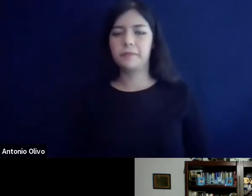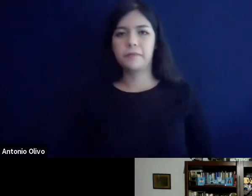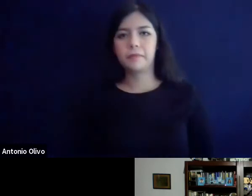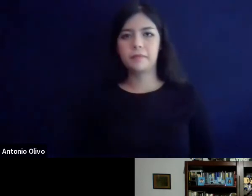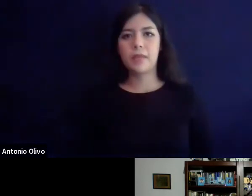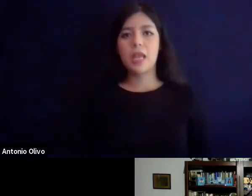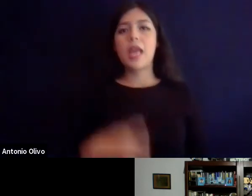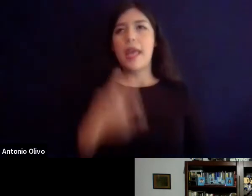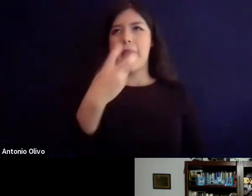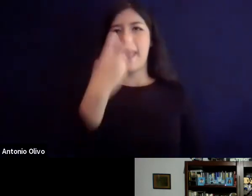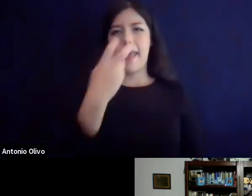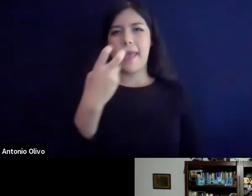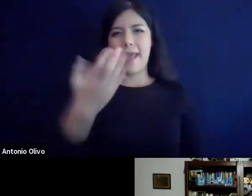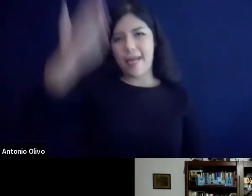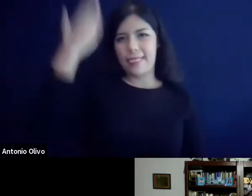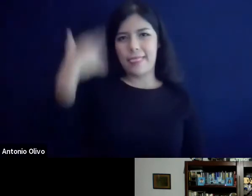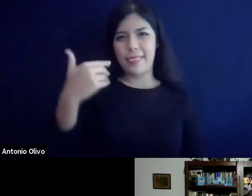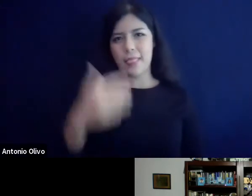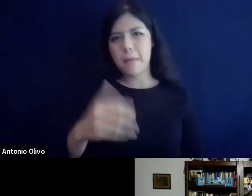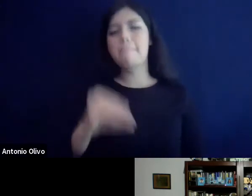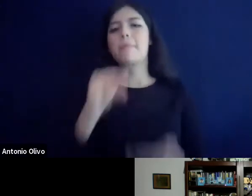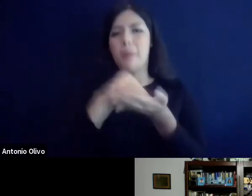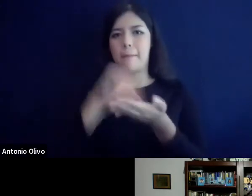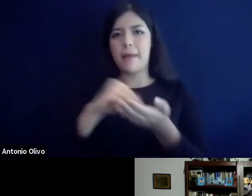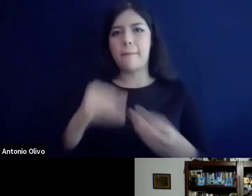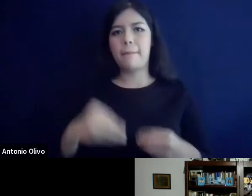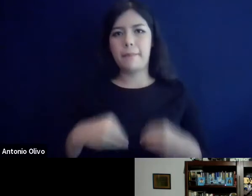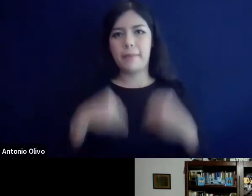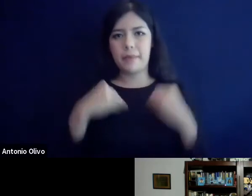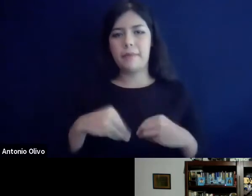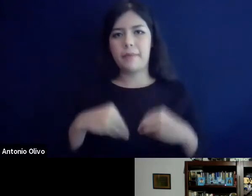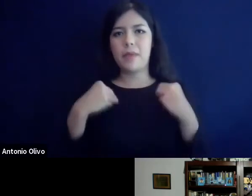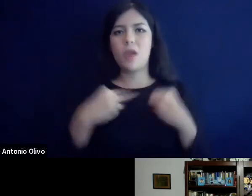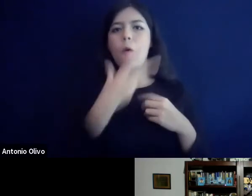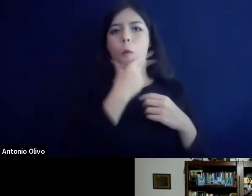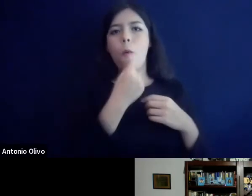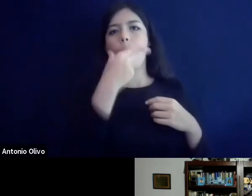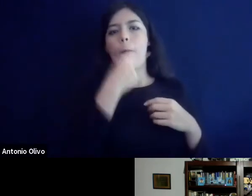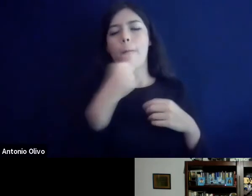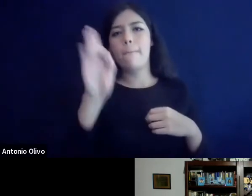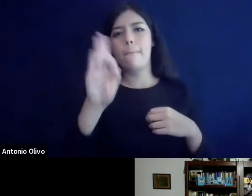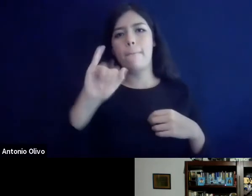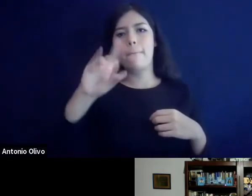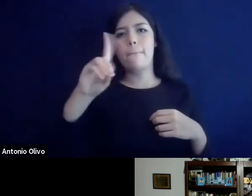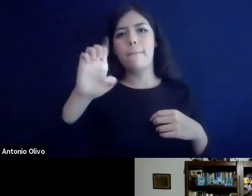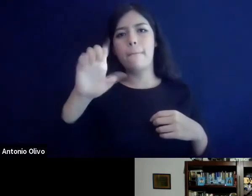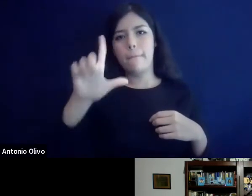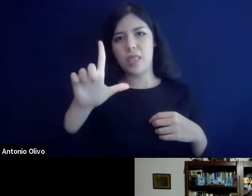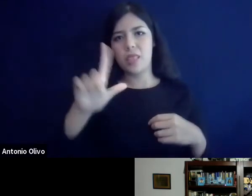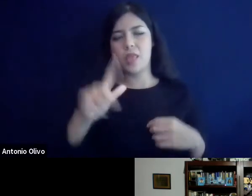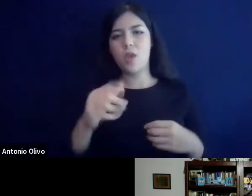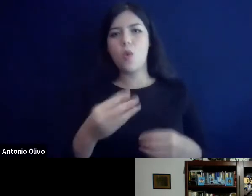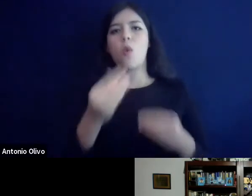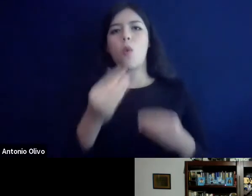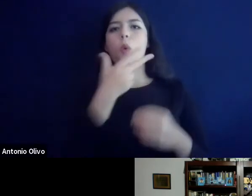Castro, entonces platicándolo con una maestra, ella sí decía que, pues, que jamás en la vida querían ver a Fidel, como ya